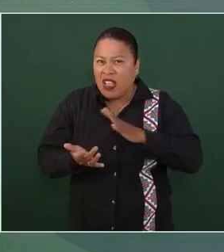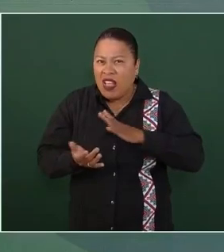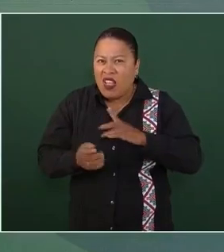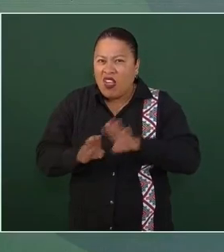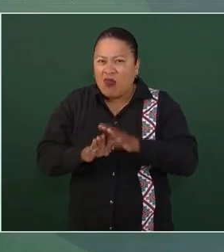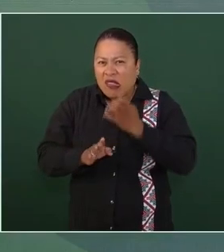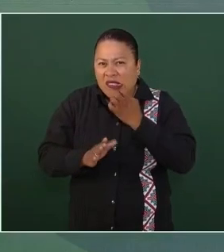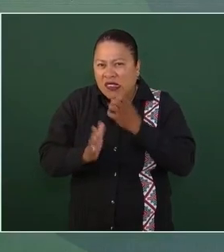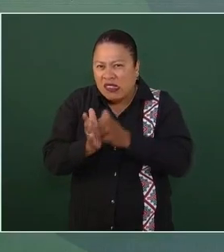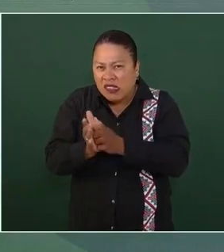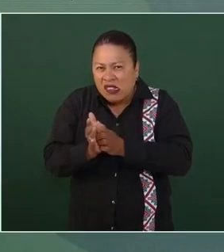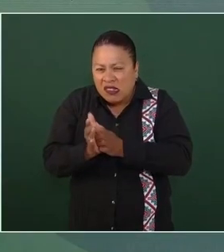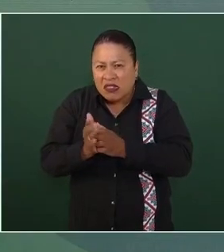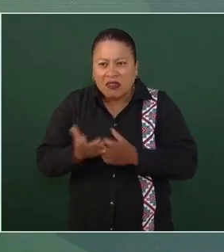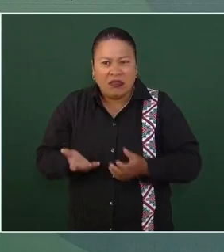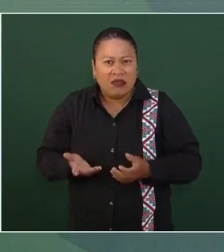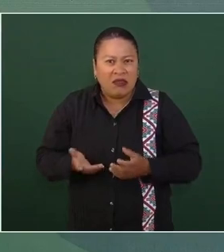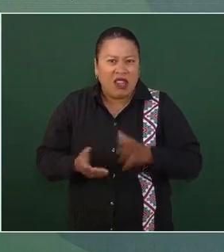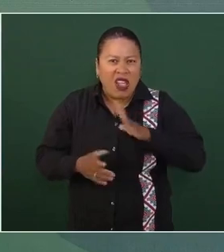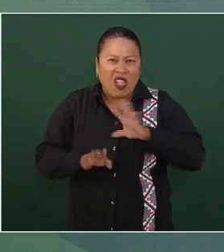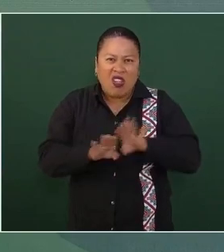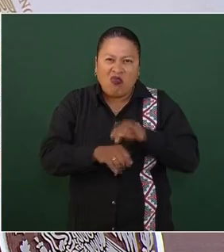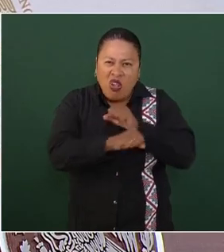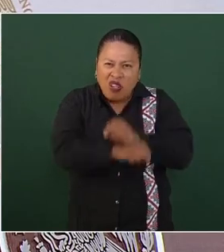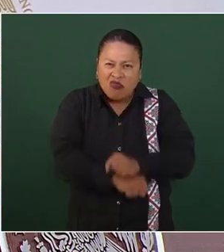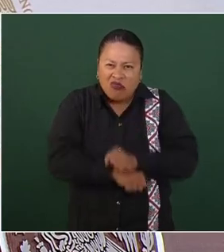había esclavitud